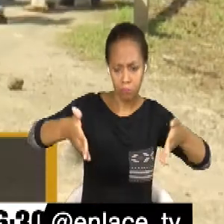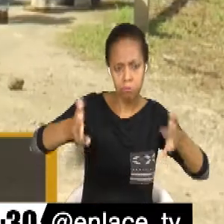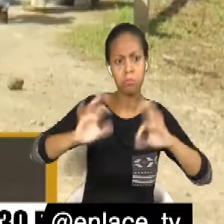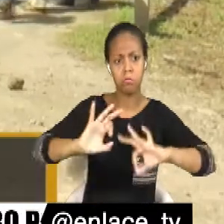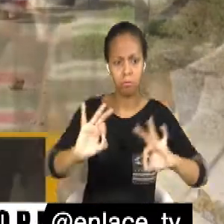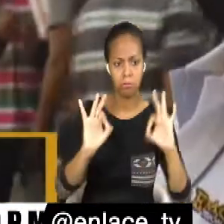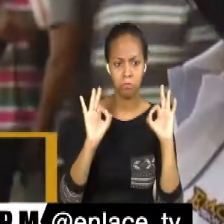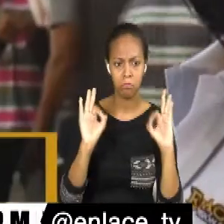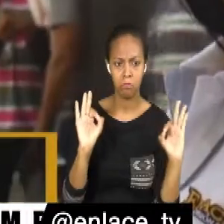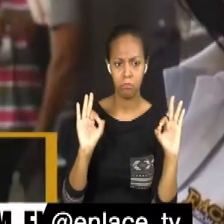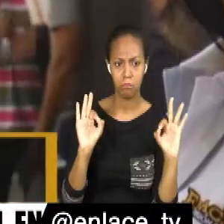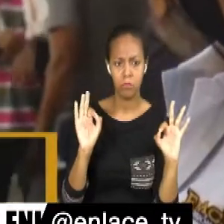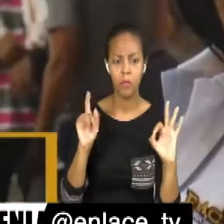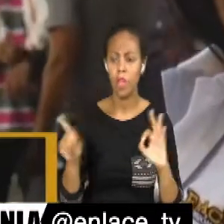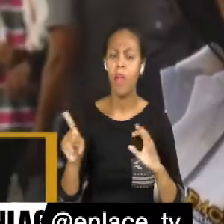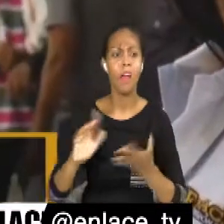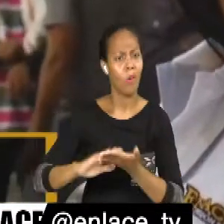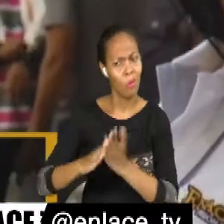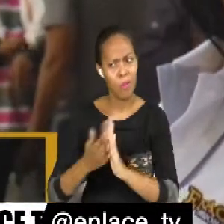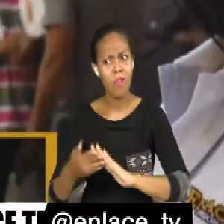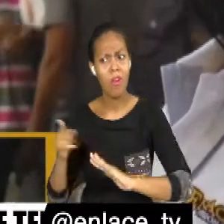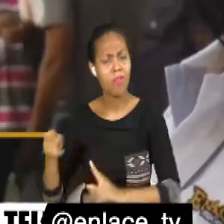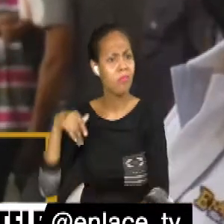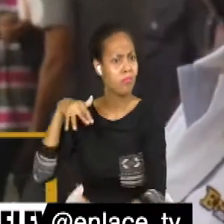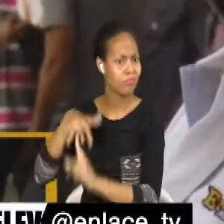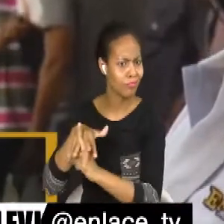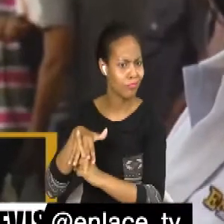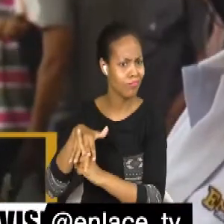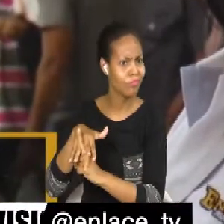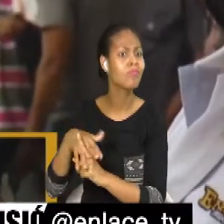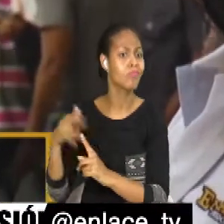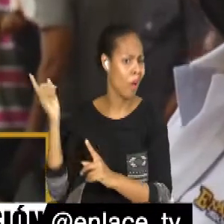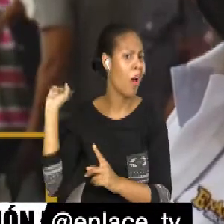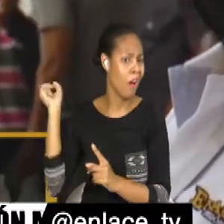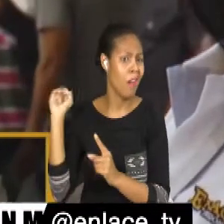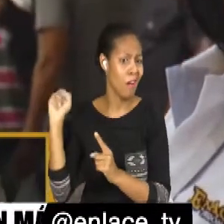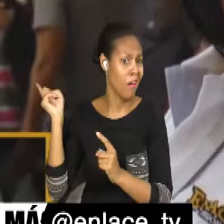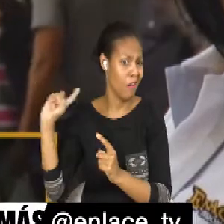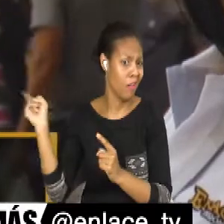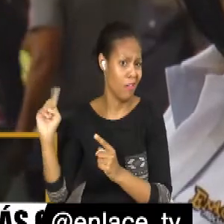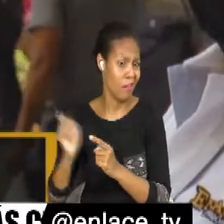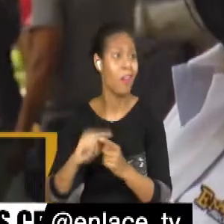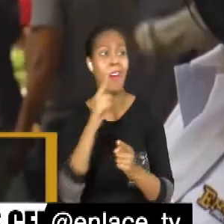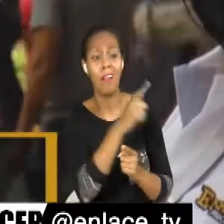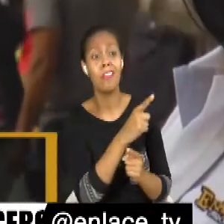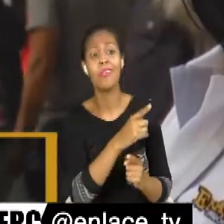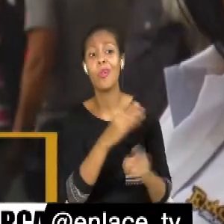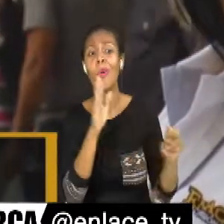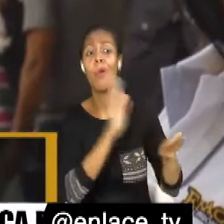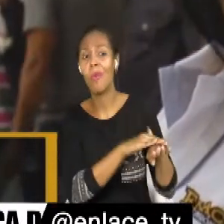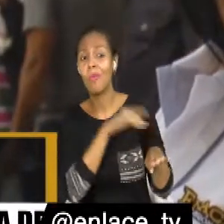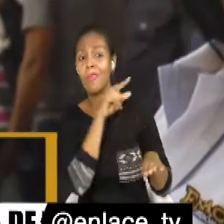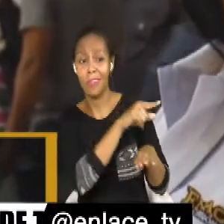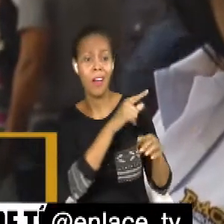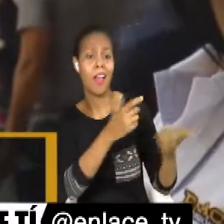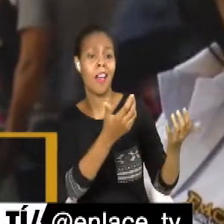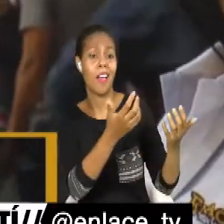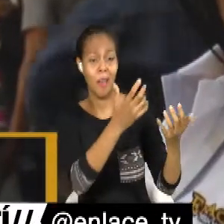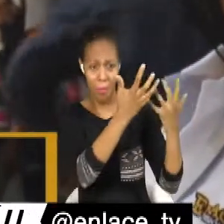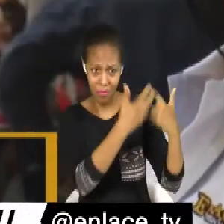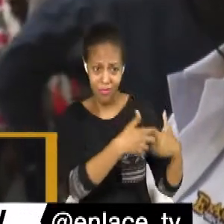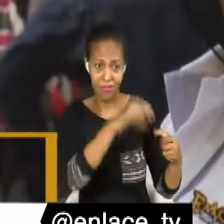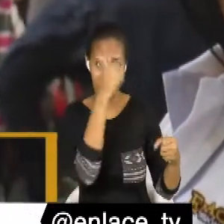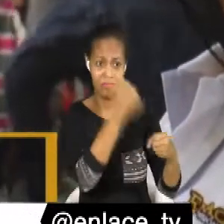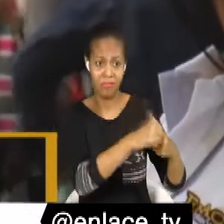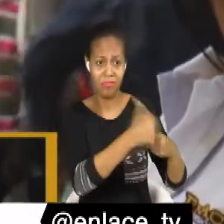Miguel del Tigre, que es la que viene viviendo esta tragedia hace muchos años acá, y Ecopetrol, que es la responsable de todo el dique, no le está prestando el servicio